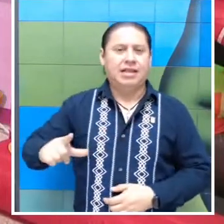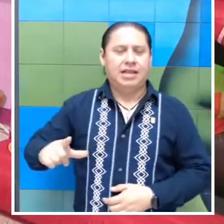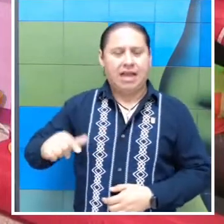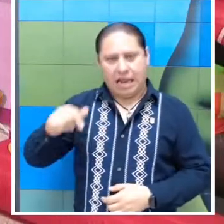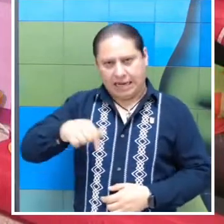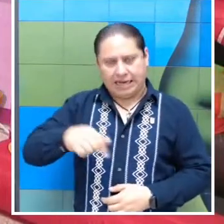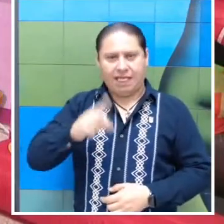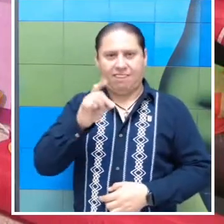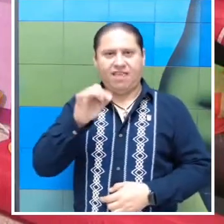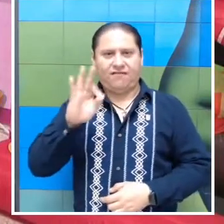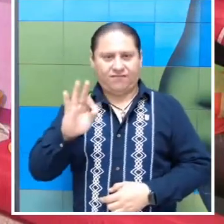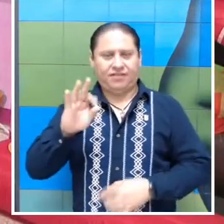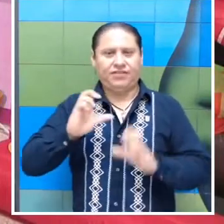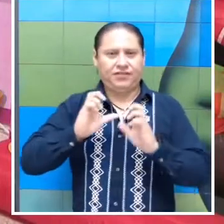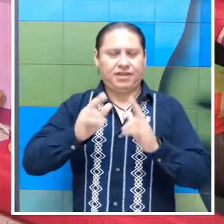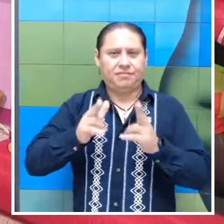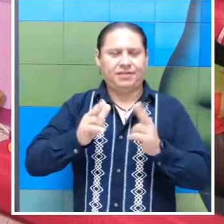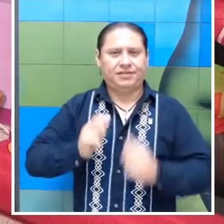DIP Chiapas.